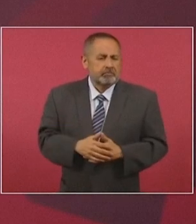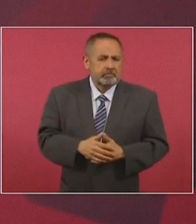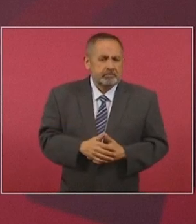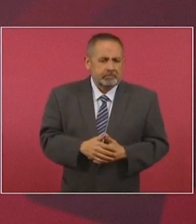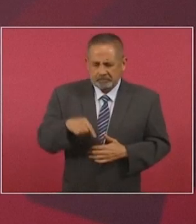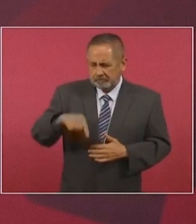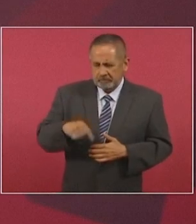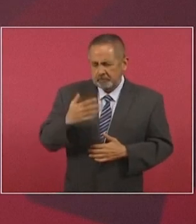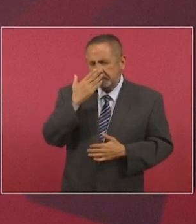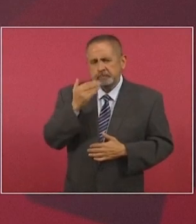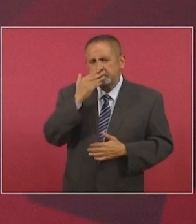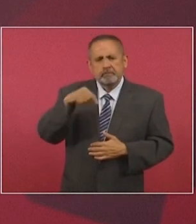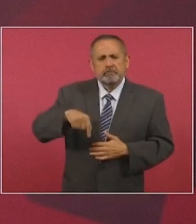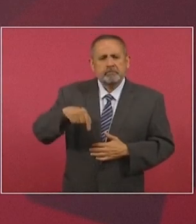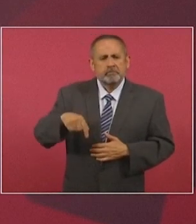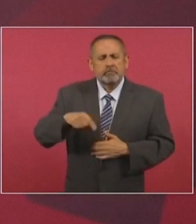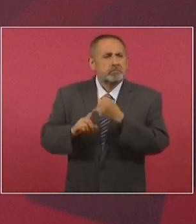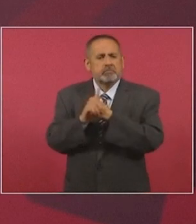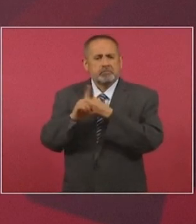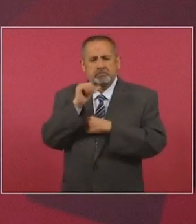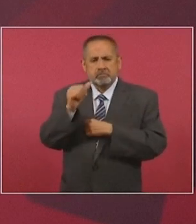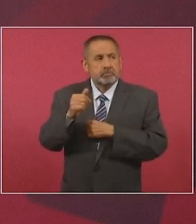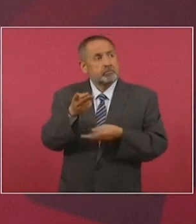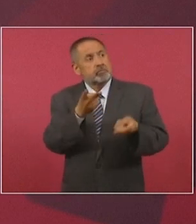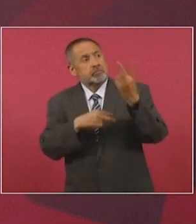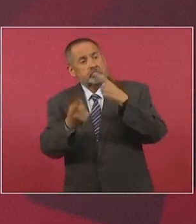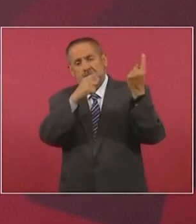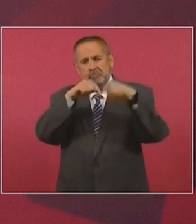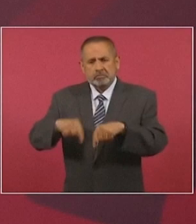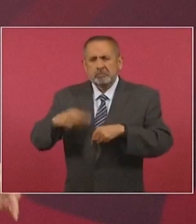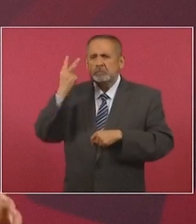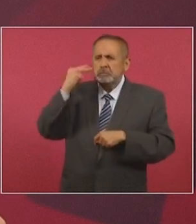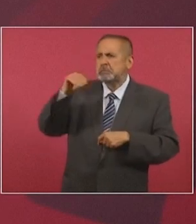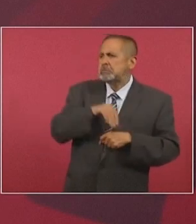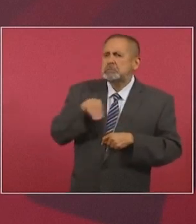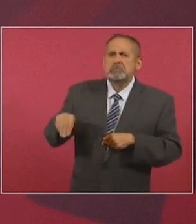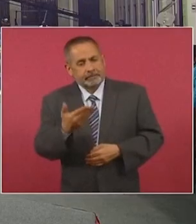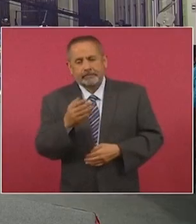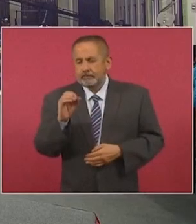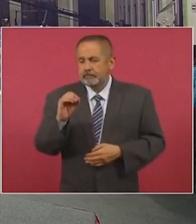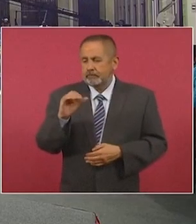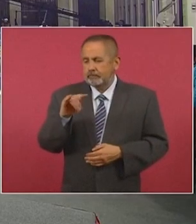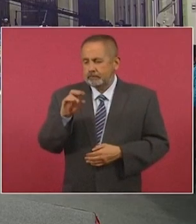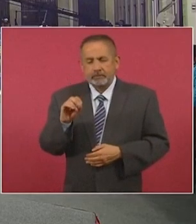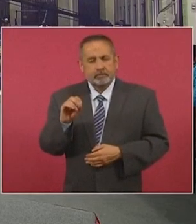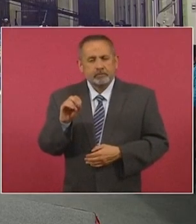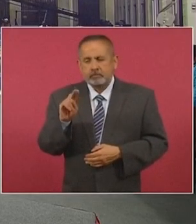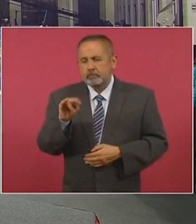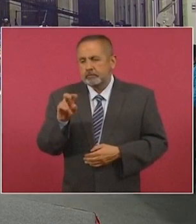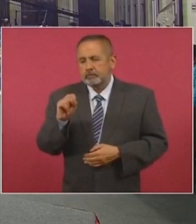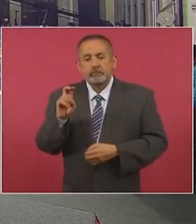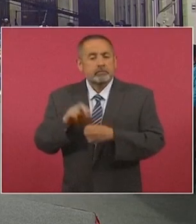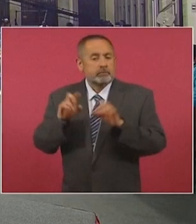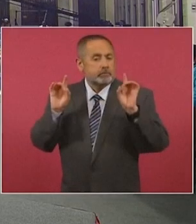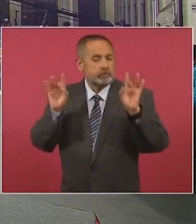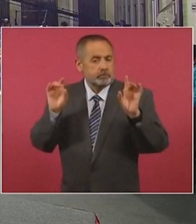problema para viajar por México con seguridad. En sus alertas de viaje,